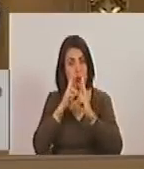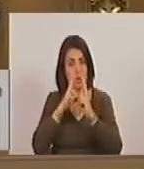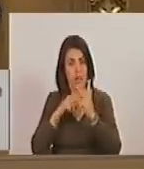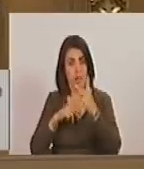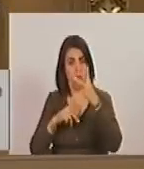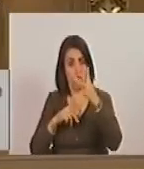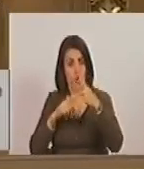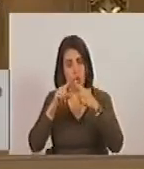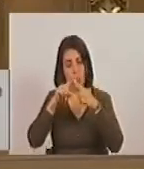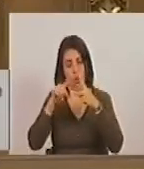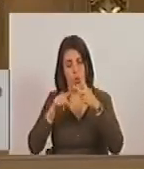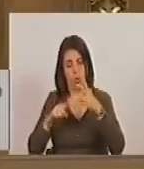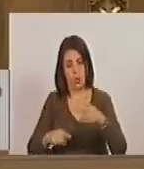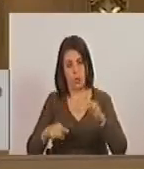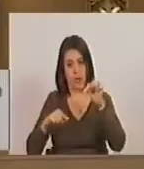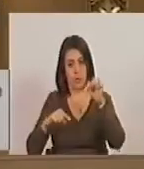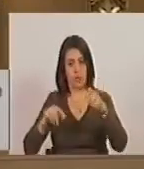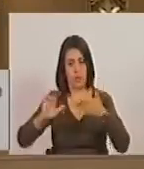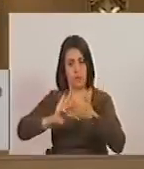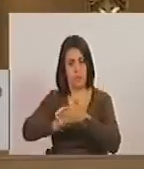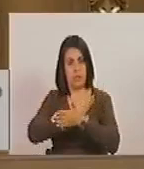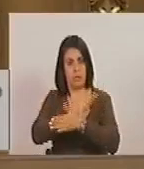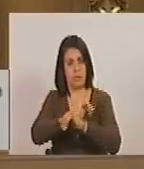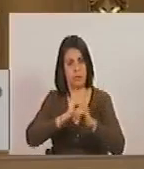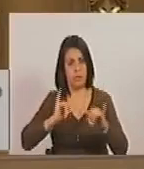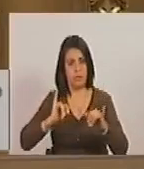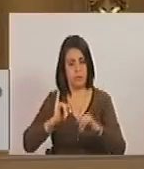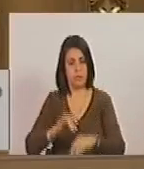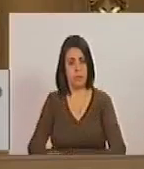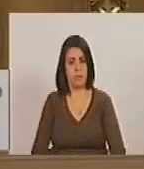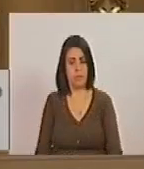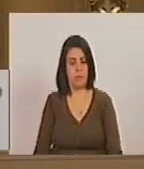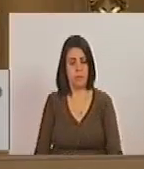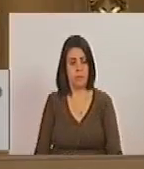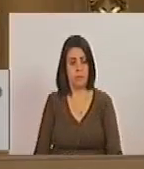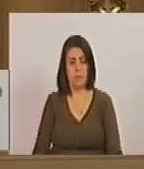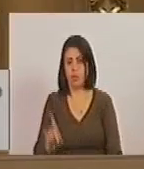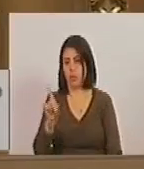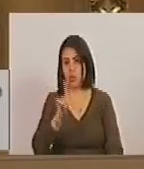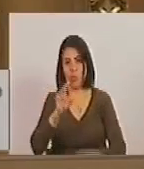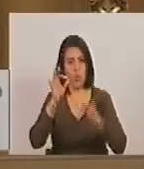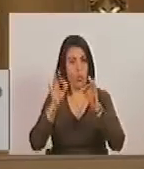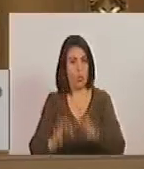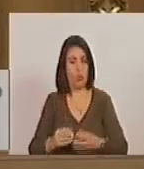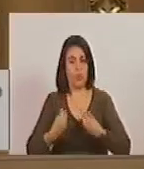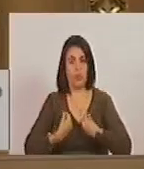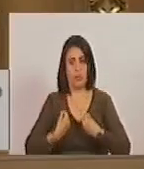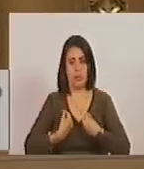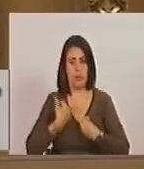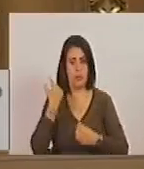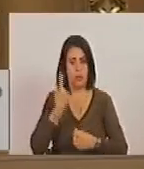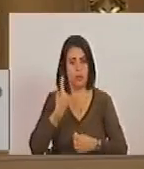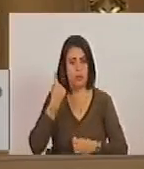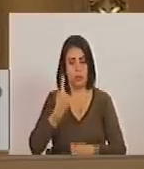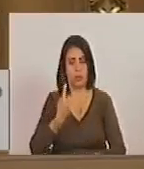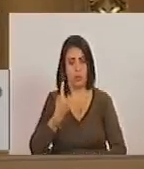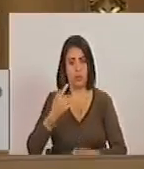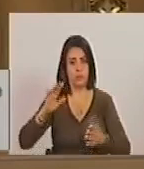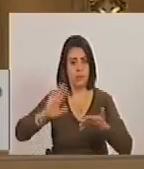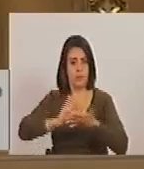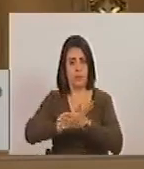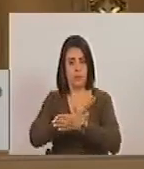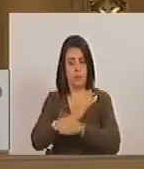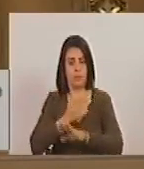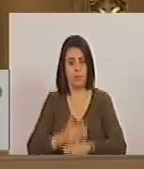de esta forma injusta que estamos viviendo, y solamente la